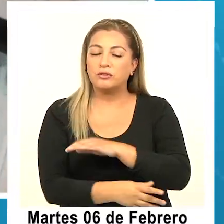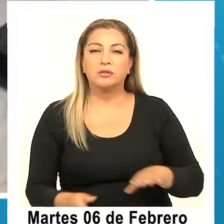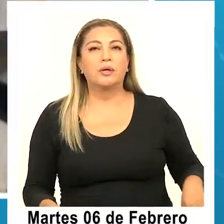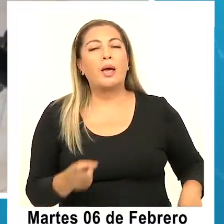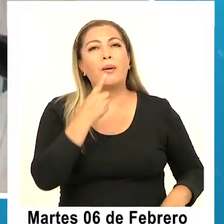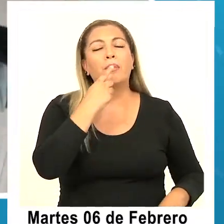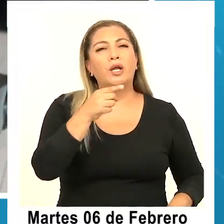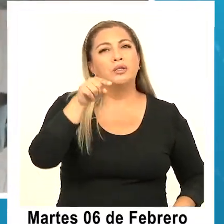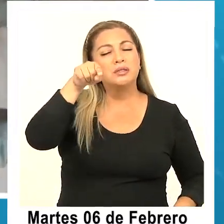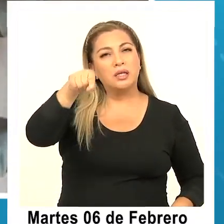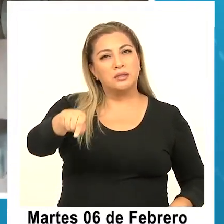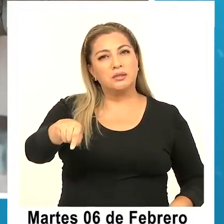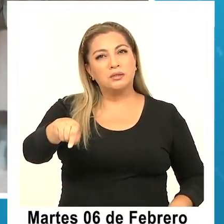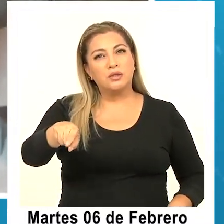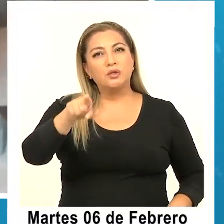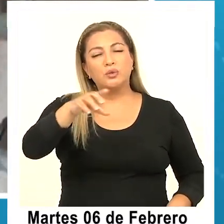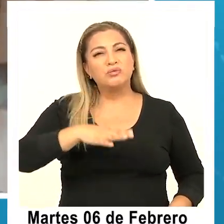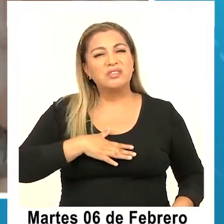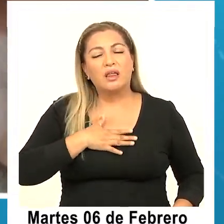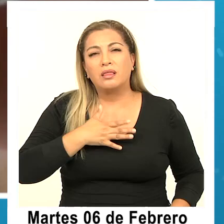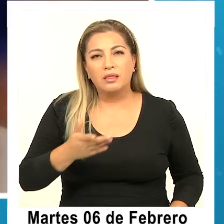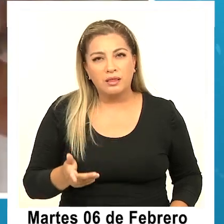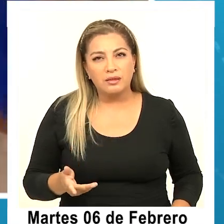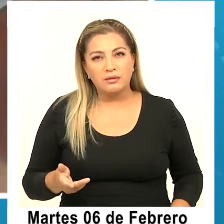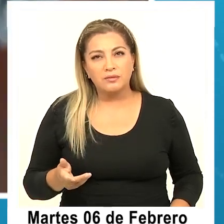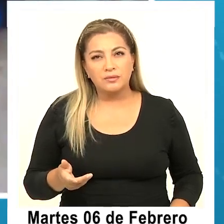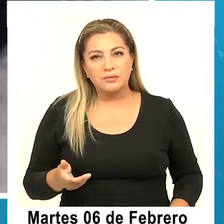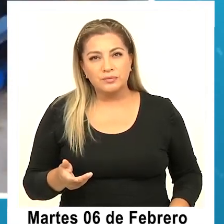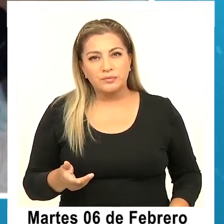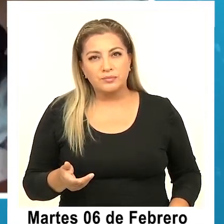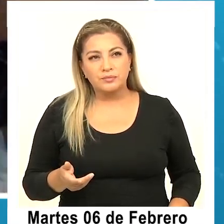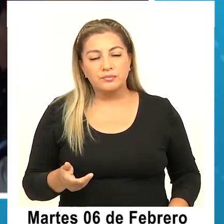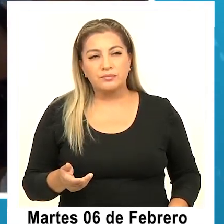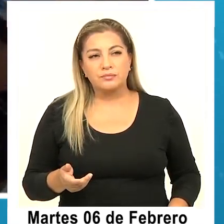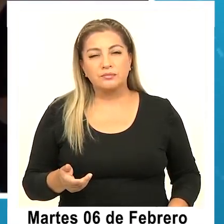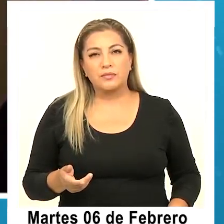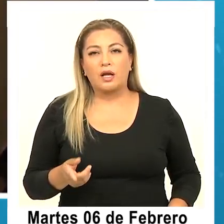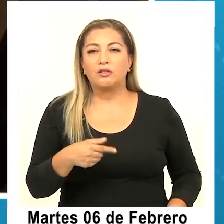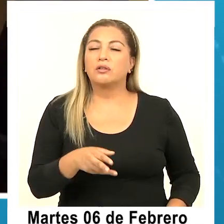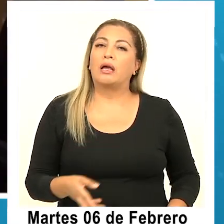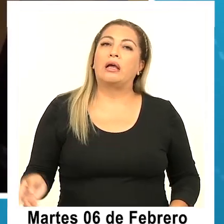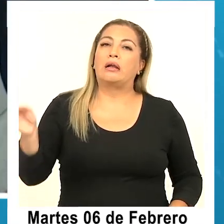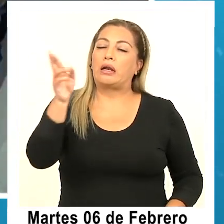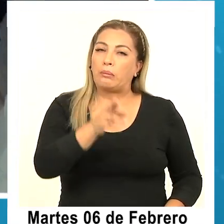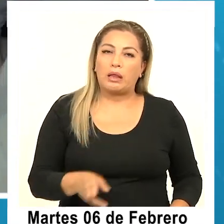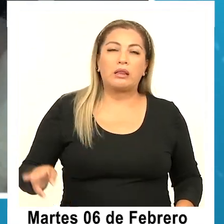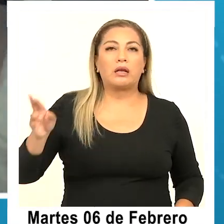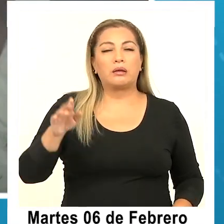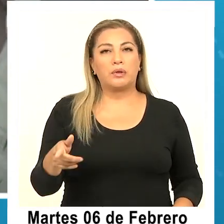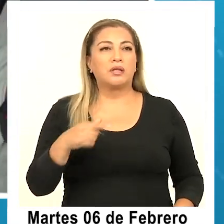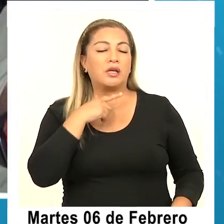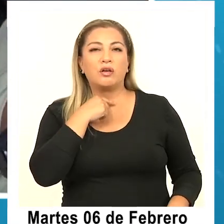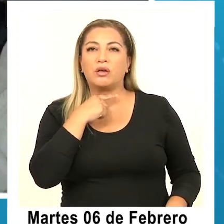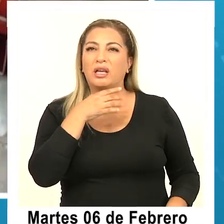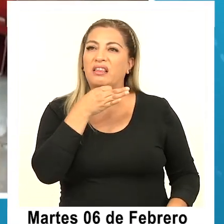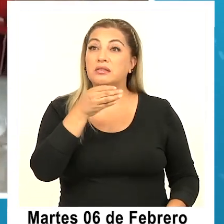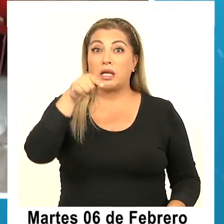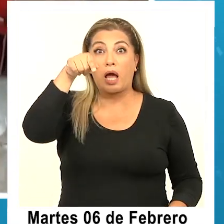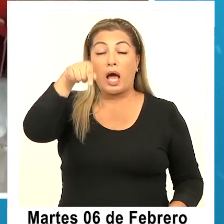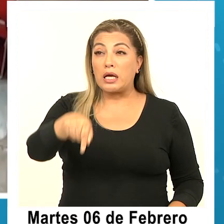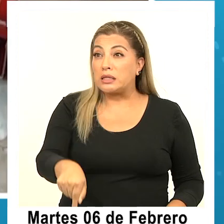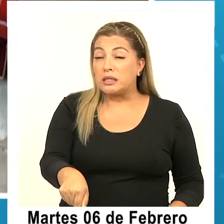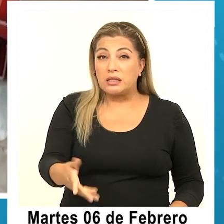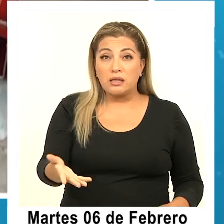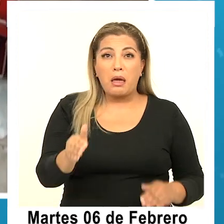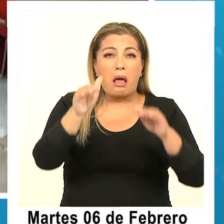Ahora, Cristian, ¿por qué sientes tú que se insiste o se tiende a decir, aquí va a